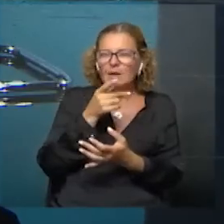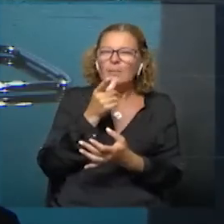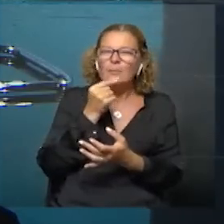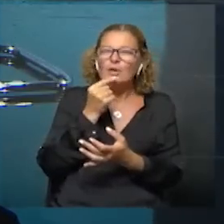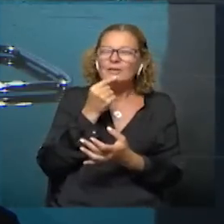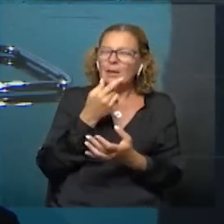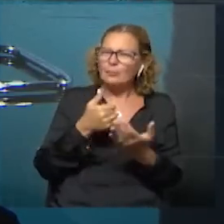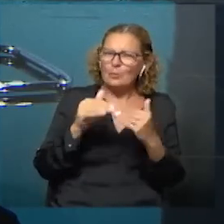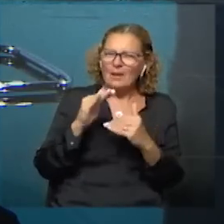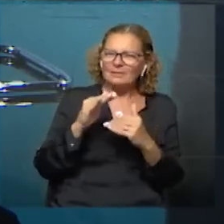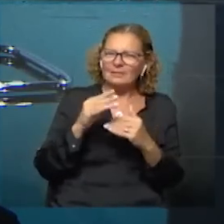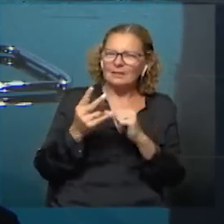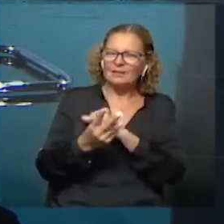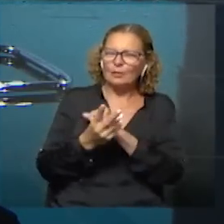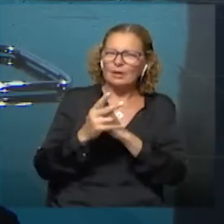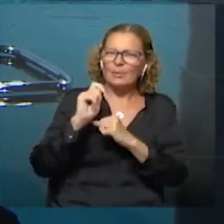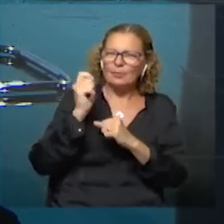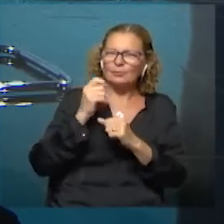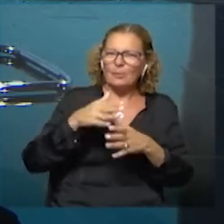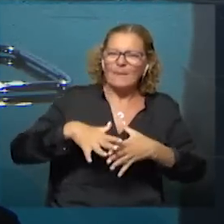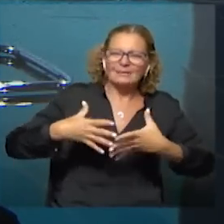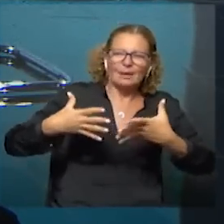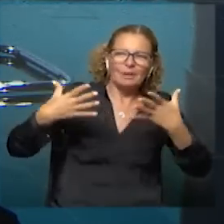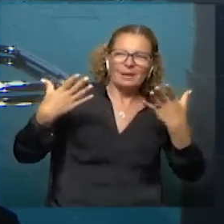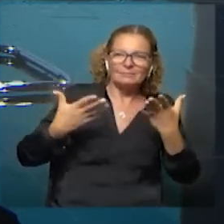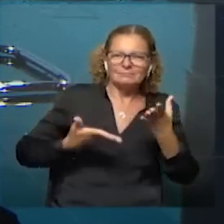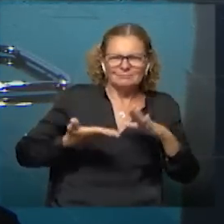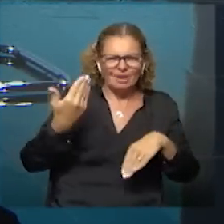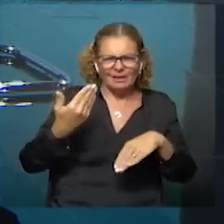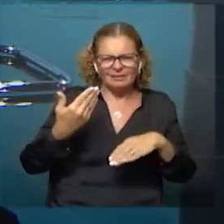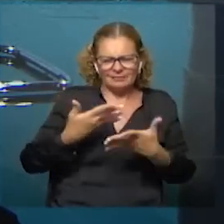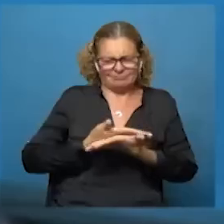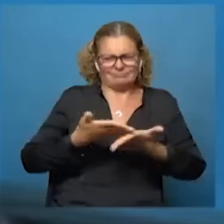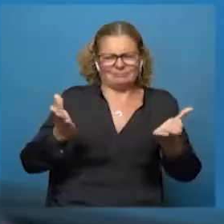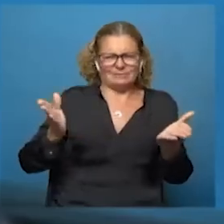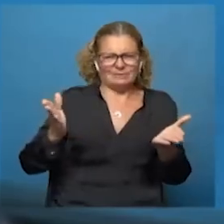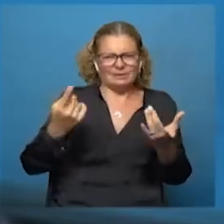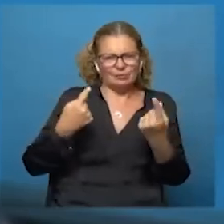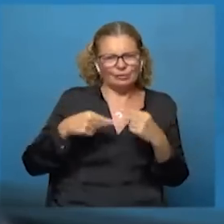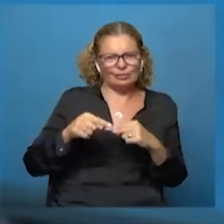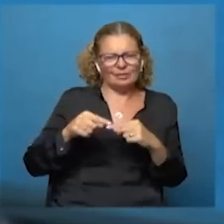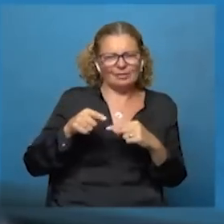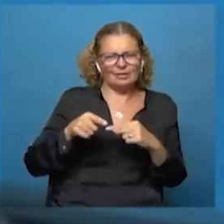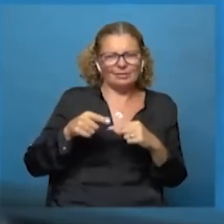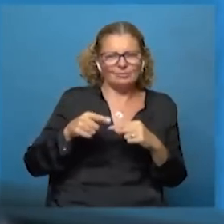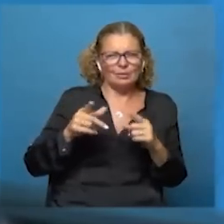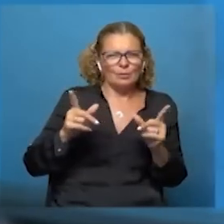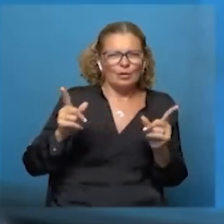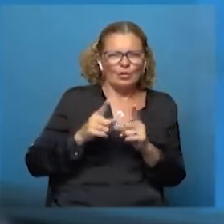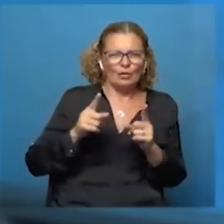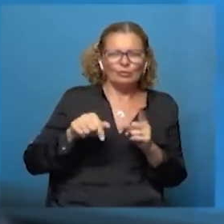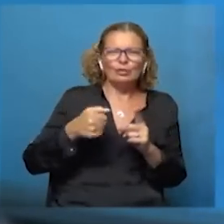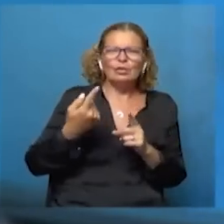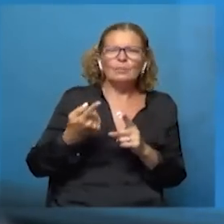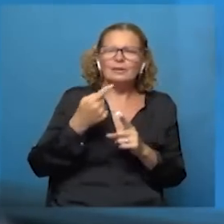mucho más que eso la actividad la seguridad pública es muchísimo más es mucho más abarcativo por lo tanto creo que se queda corto y después